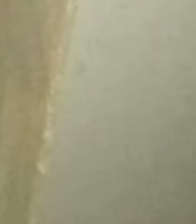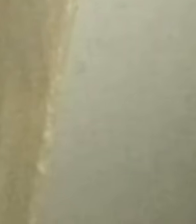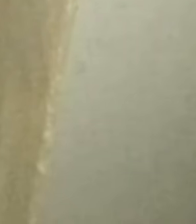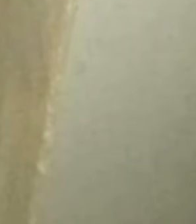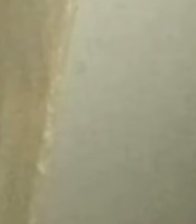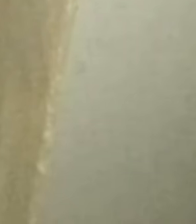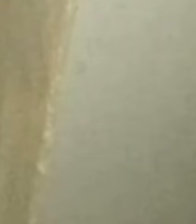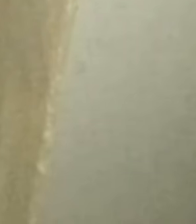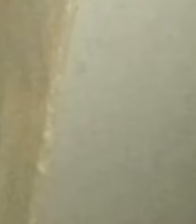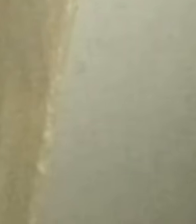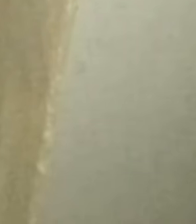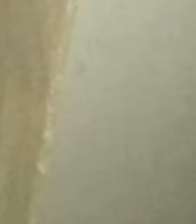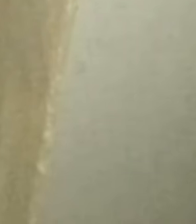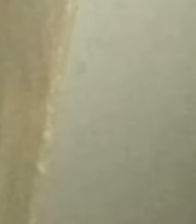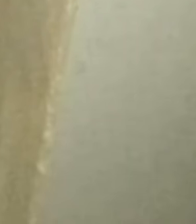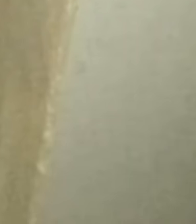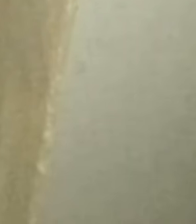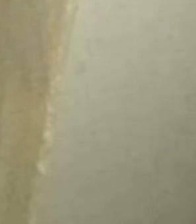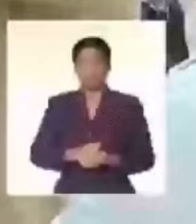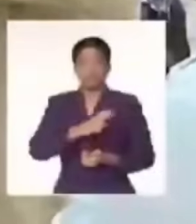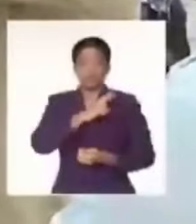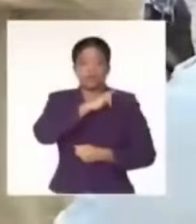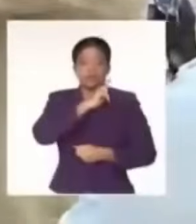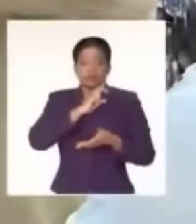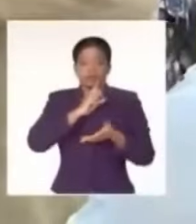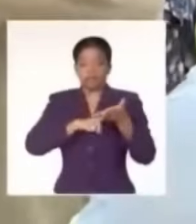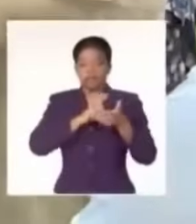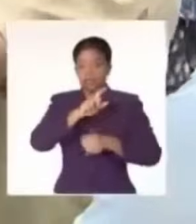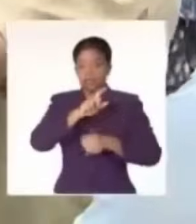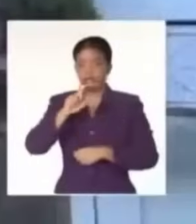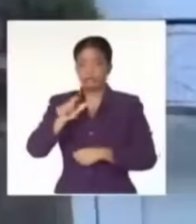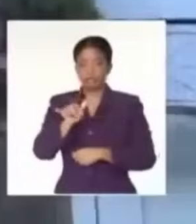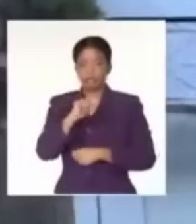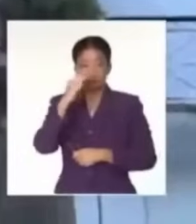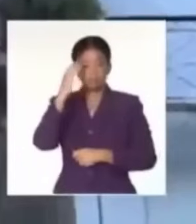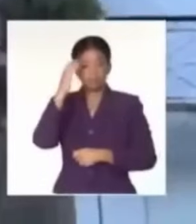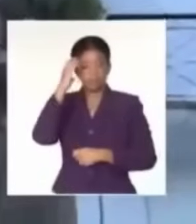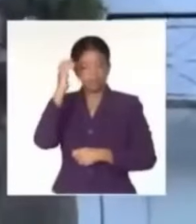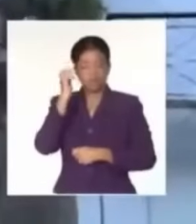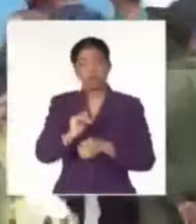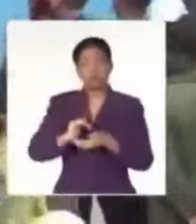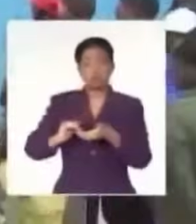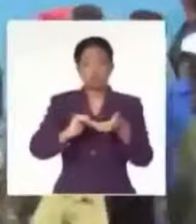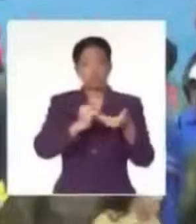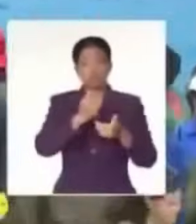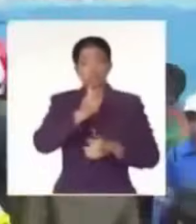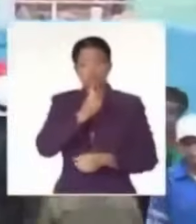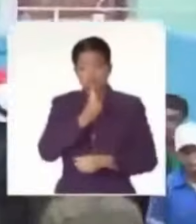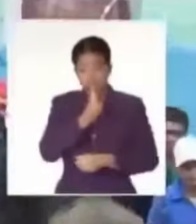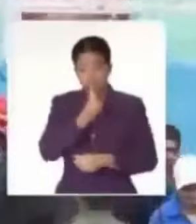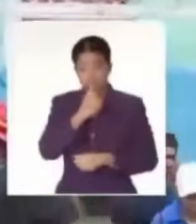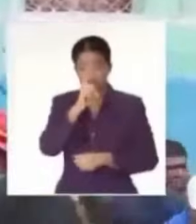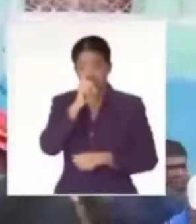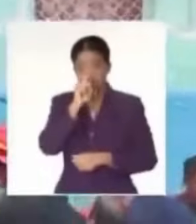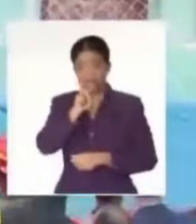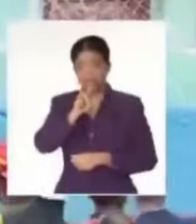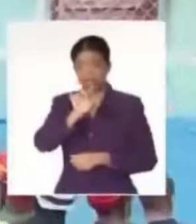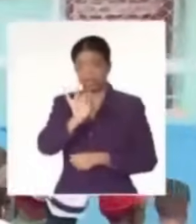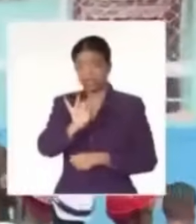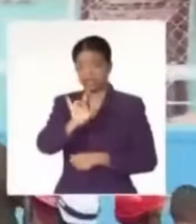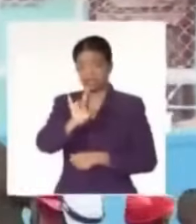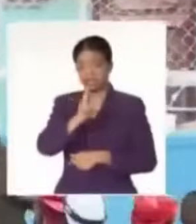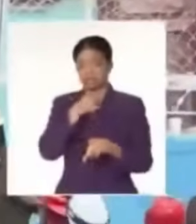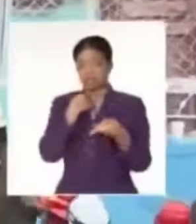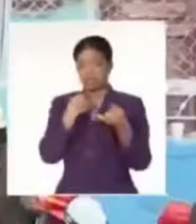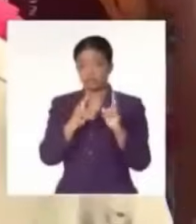local dirigentes del partido y el gobierno en la Habana han estado en el lugar de manera permanente tengo que aprovechar también para decirle la la